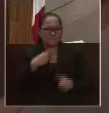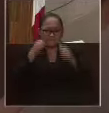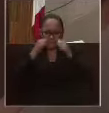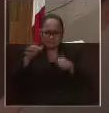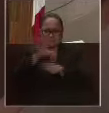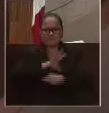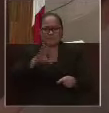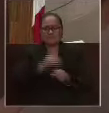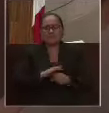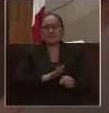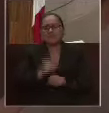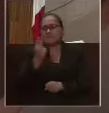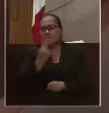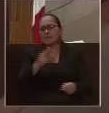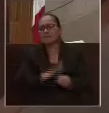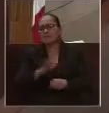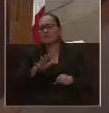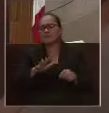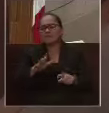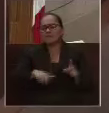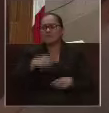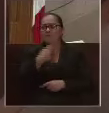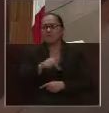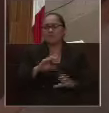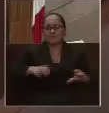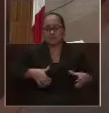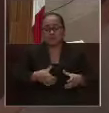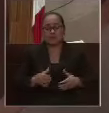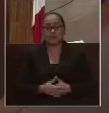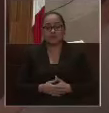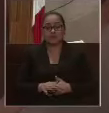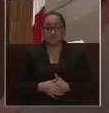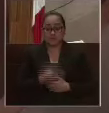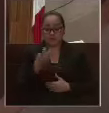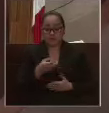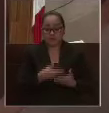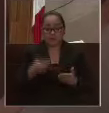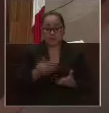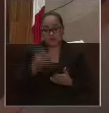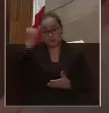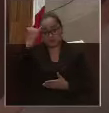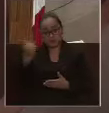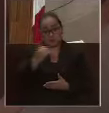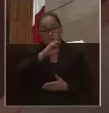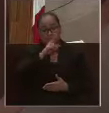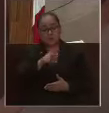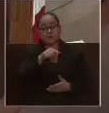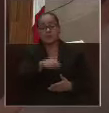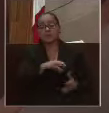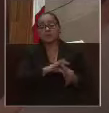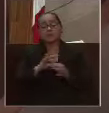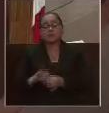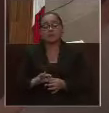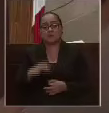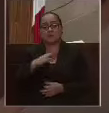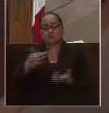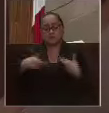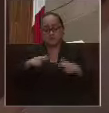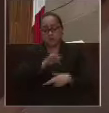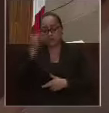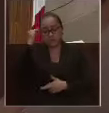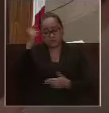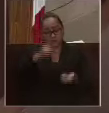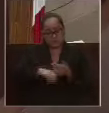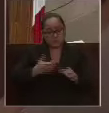las necesidades y circunstancias de la comunidad. Este criterio me parece que fortalece la representatividad indígena a